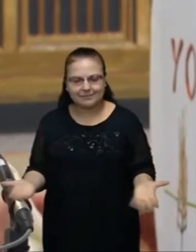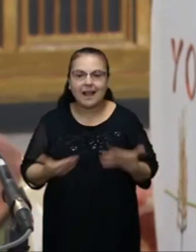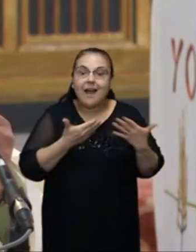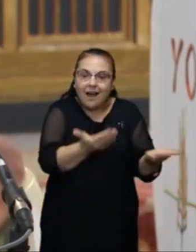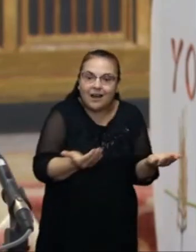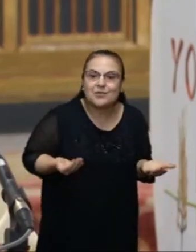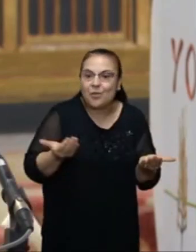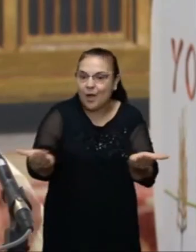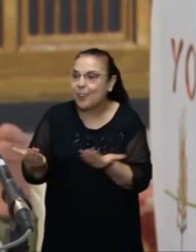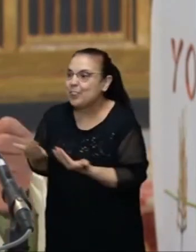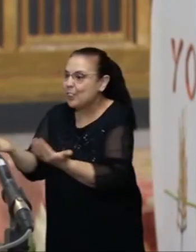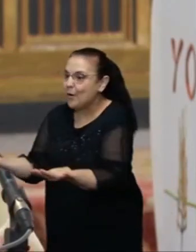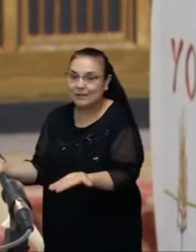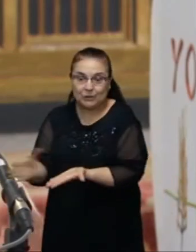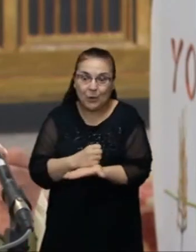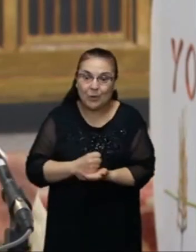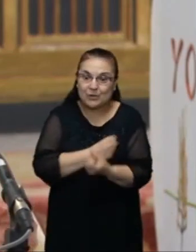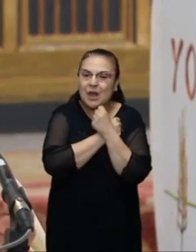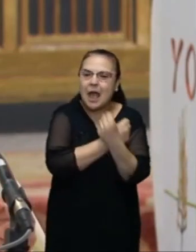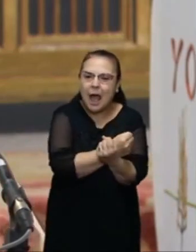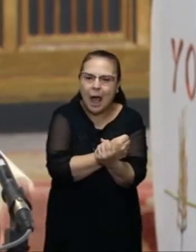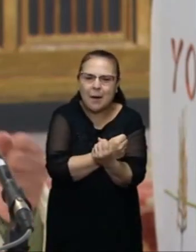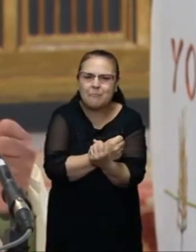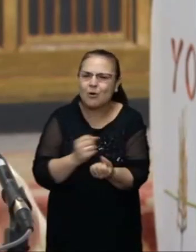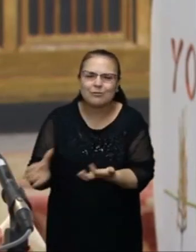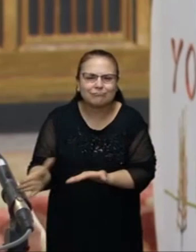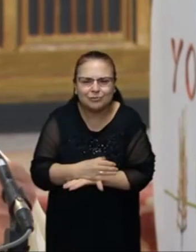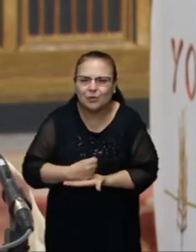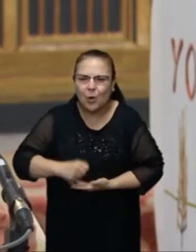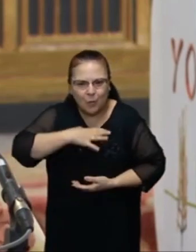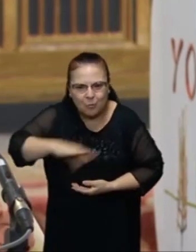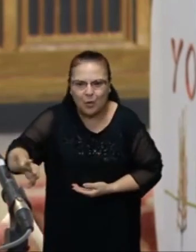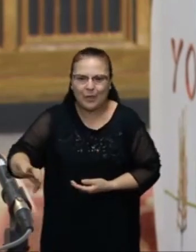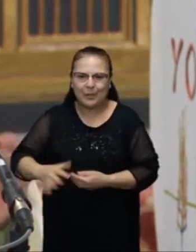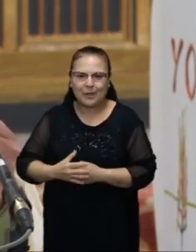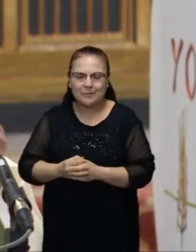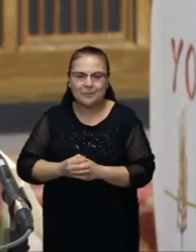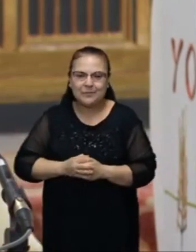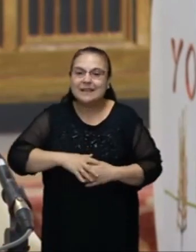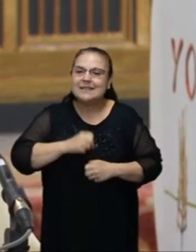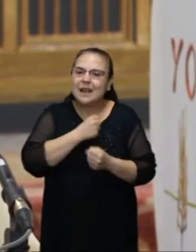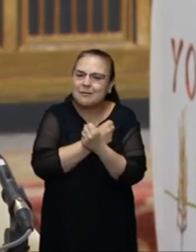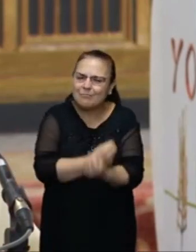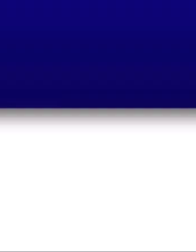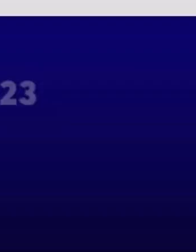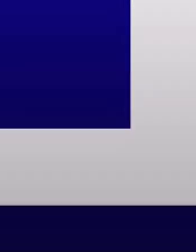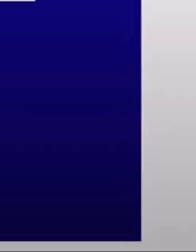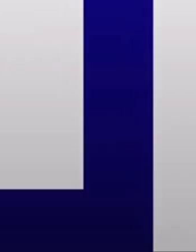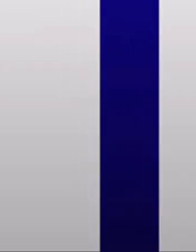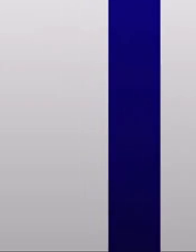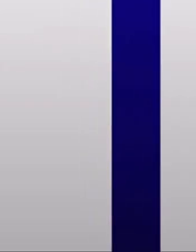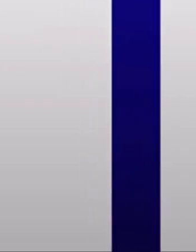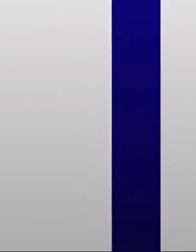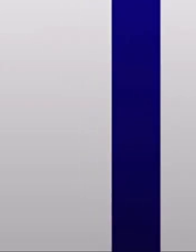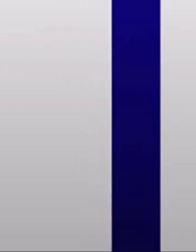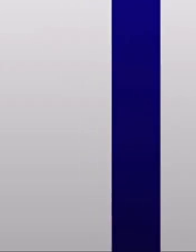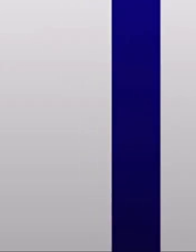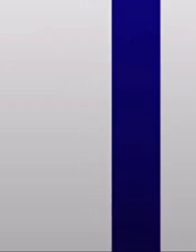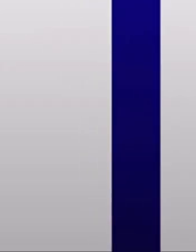amor que todo lo aguanta, que todo lo soporta y que lo vive todo desde el amor y desde la caridad sin límites.